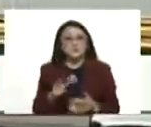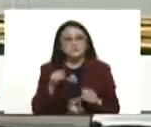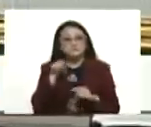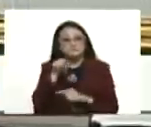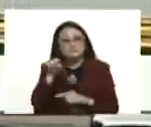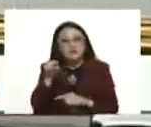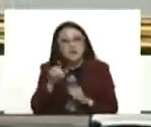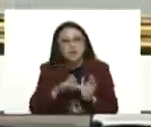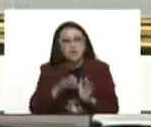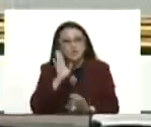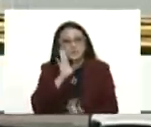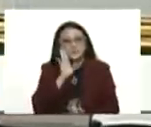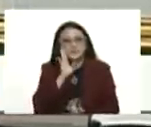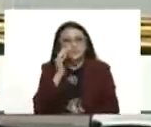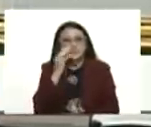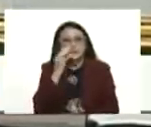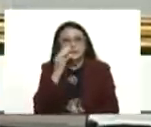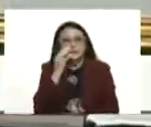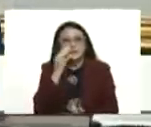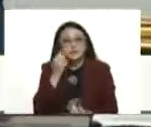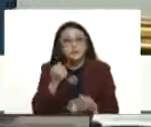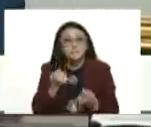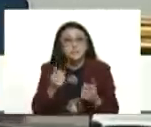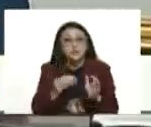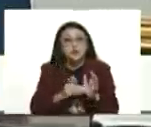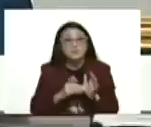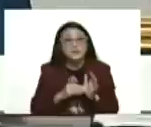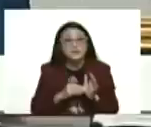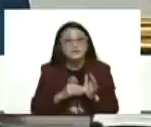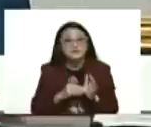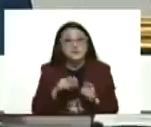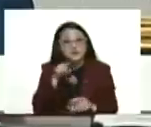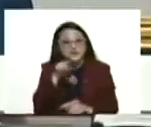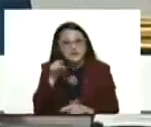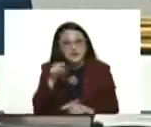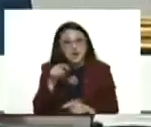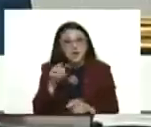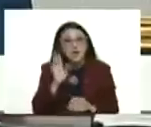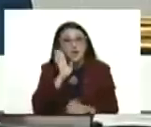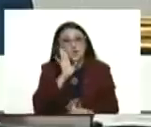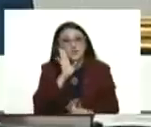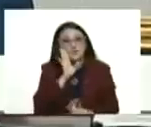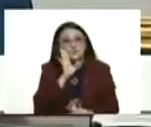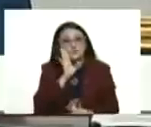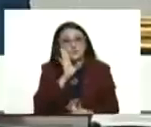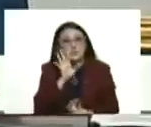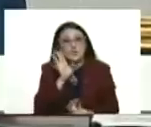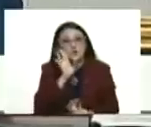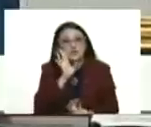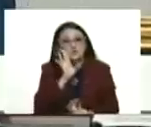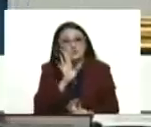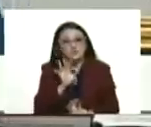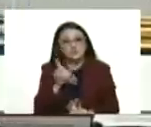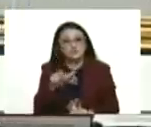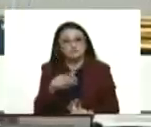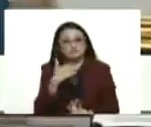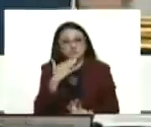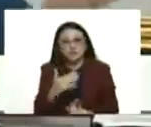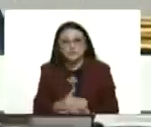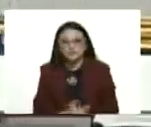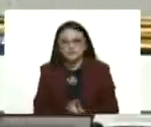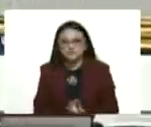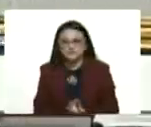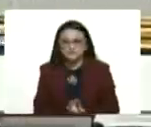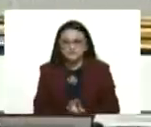corrupto. Y las muy pocas veces que se señalaba al corrupto, se señalaba al corrupto de poca monta,